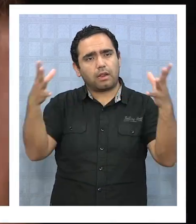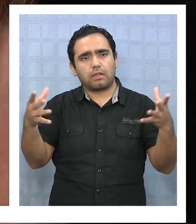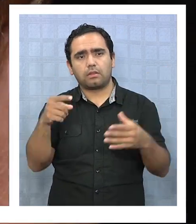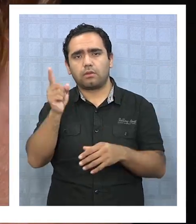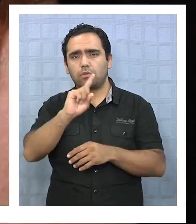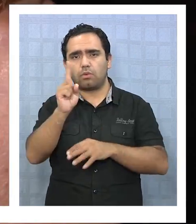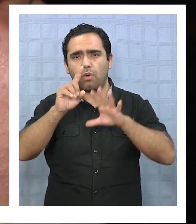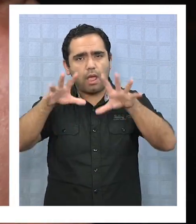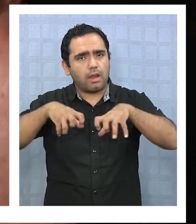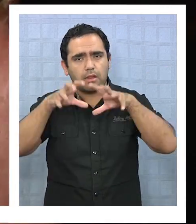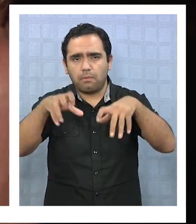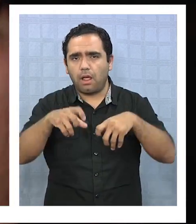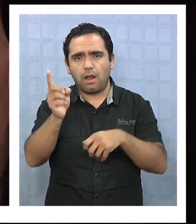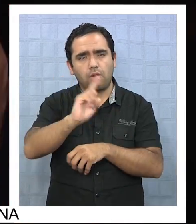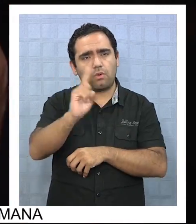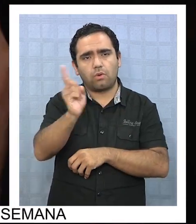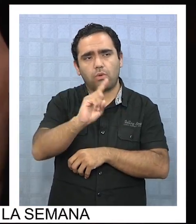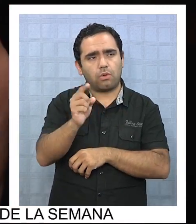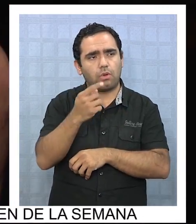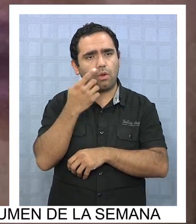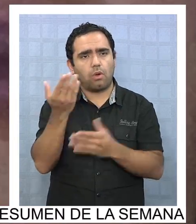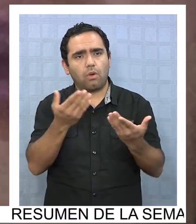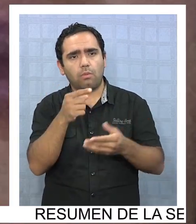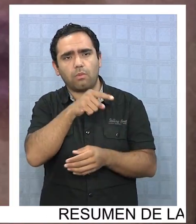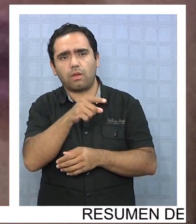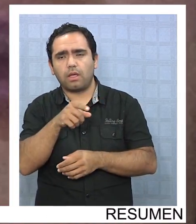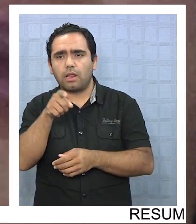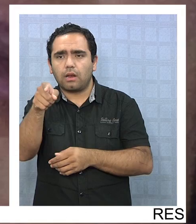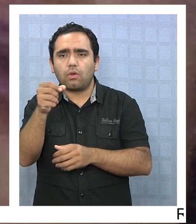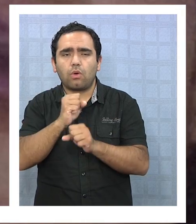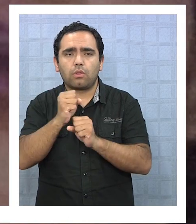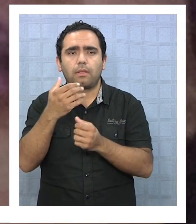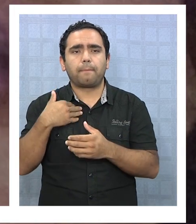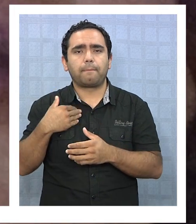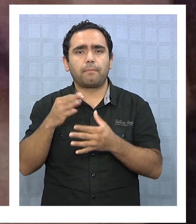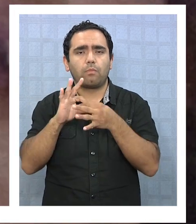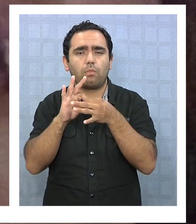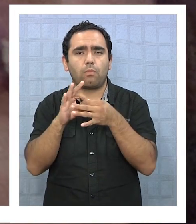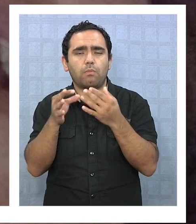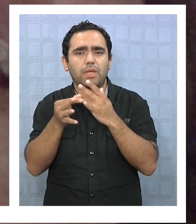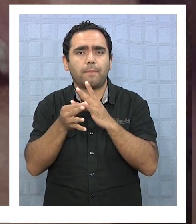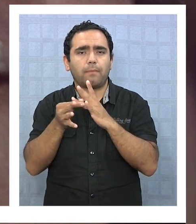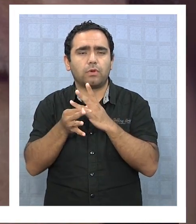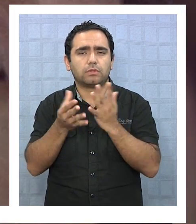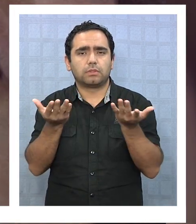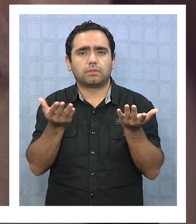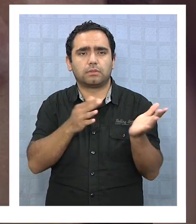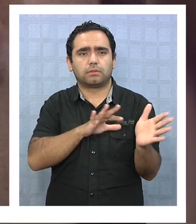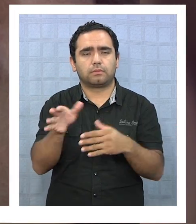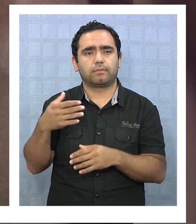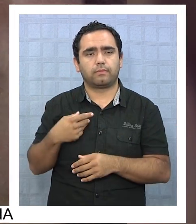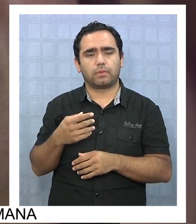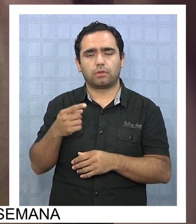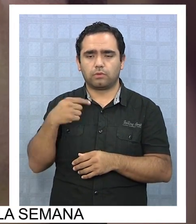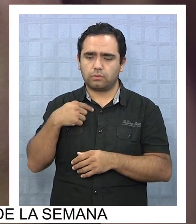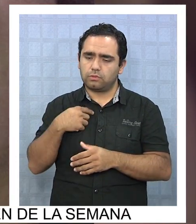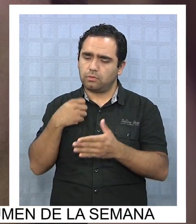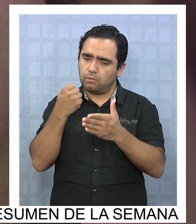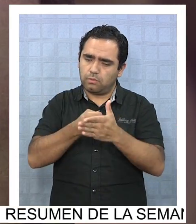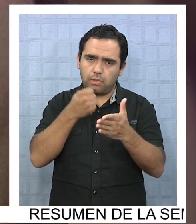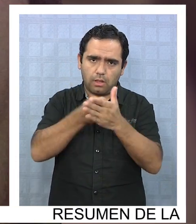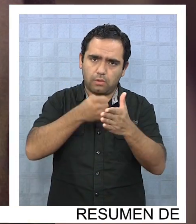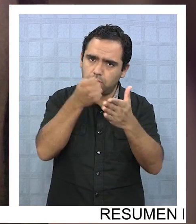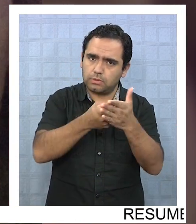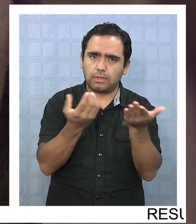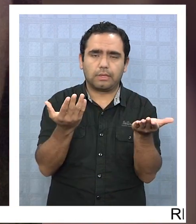era un animal, ni a un animal se le trata así como él actuó contra mi señora. Mire, yo voy a llegar hasta las últimas consecuencias, hasta los